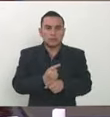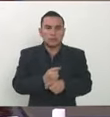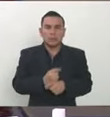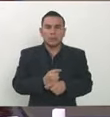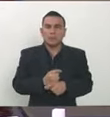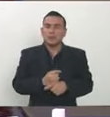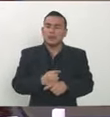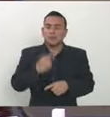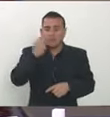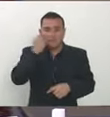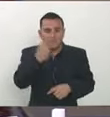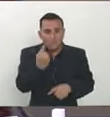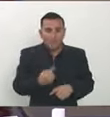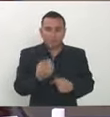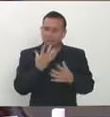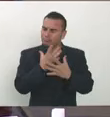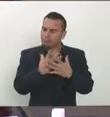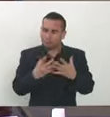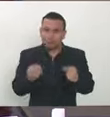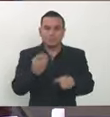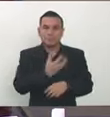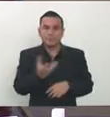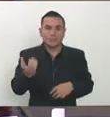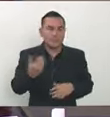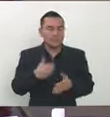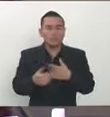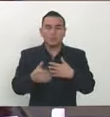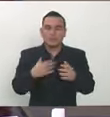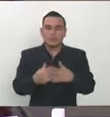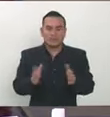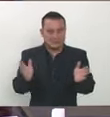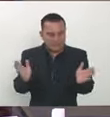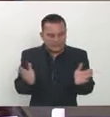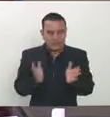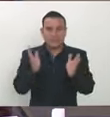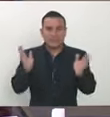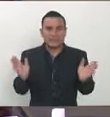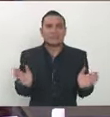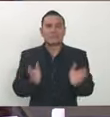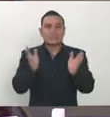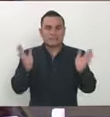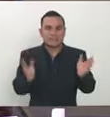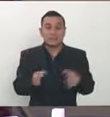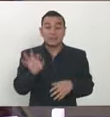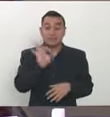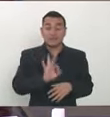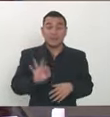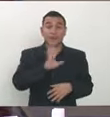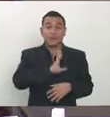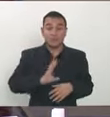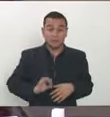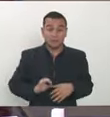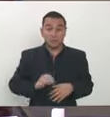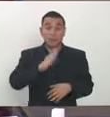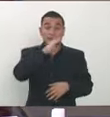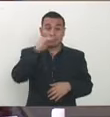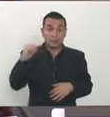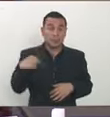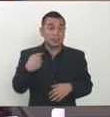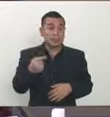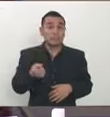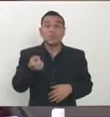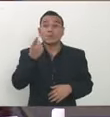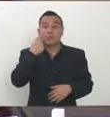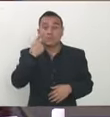imposible, humanamente imposible para hacer lo mejor para nuestro país y que nuestro país esté siempre a la